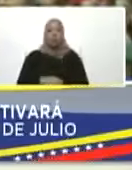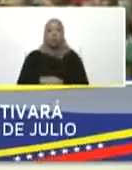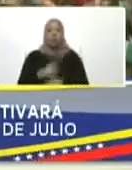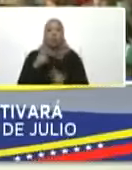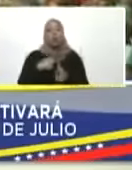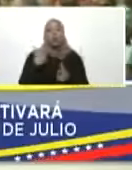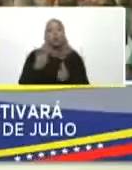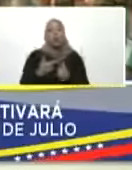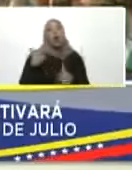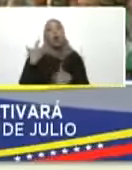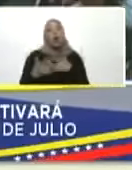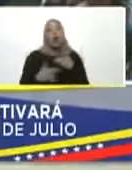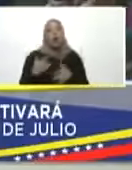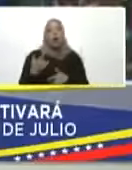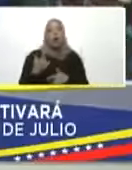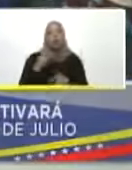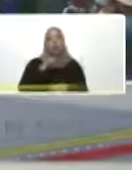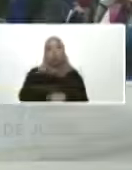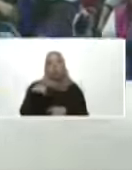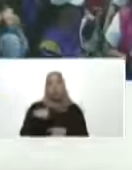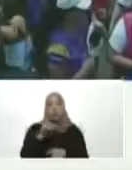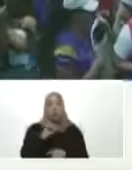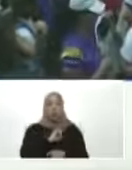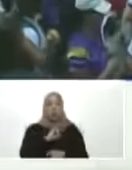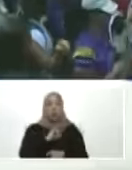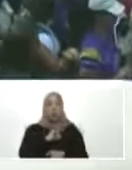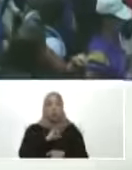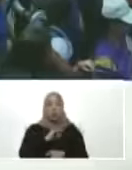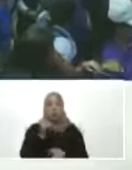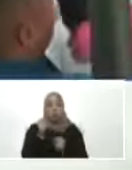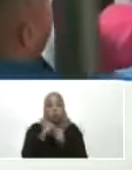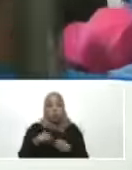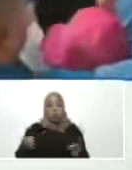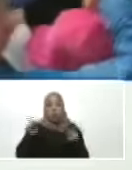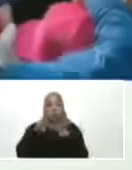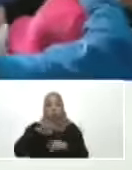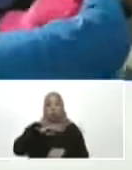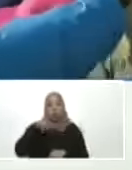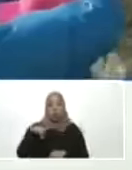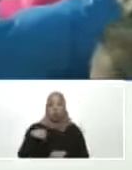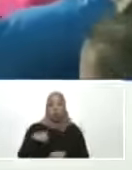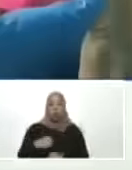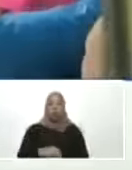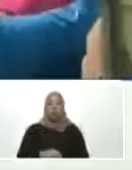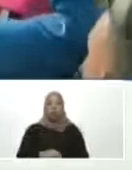Entonces el dilema es entre nuestra identidad, nuestros valores, lo nuestro,